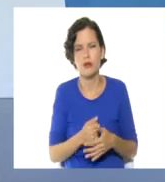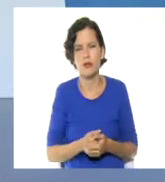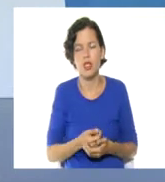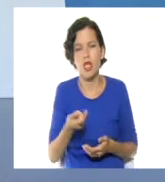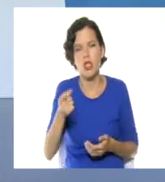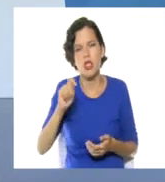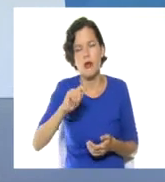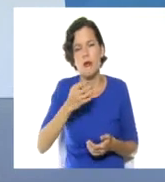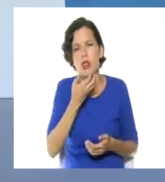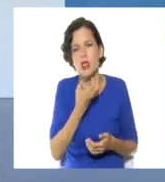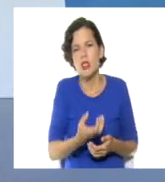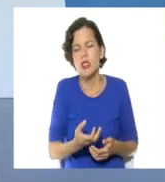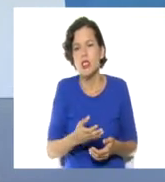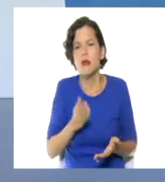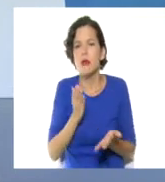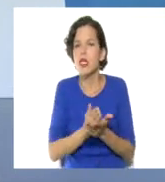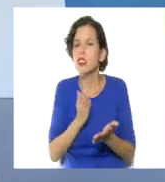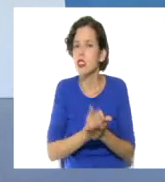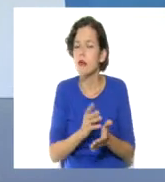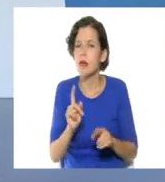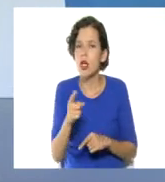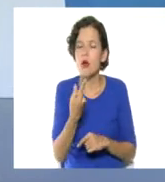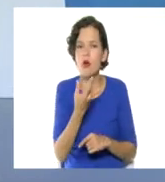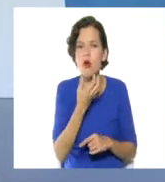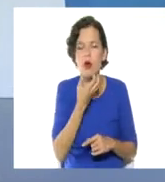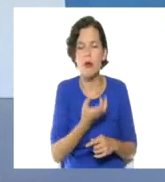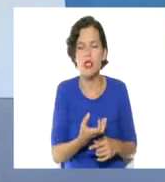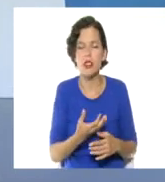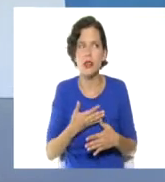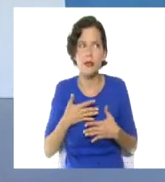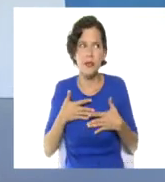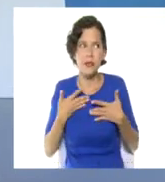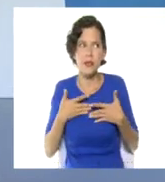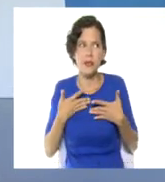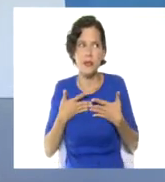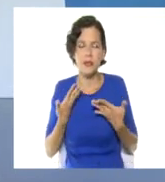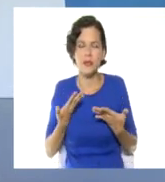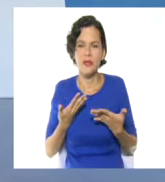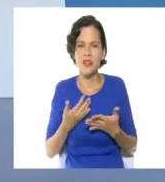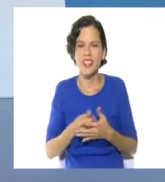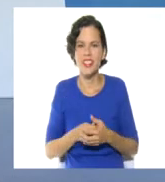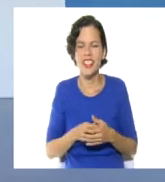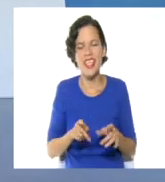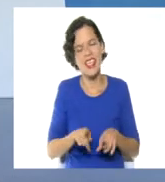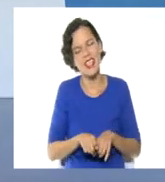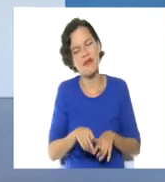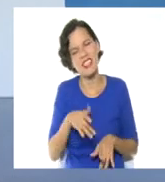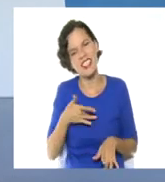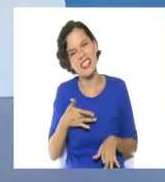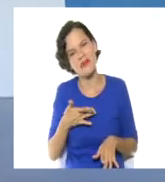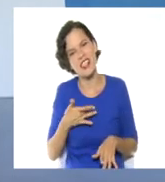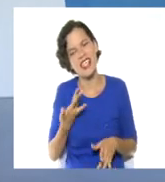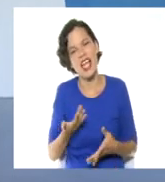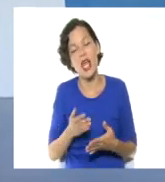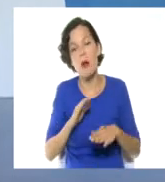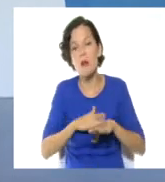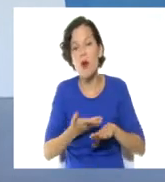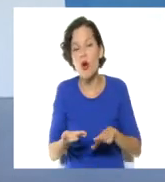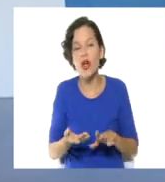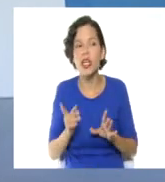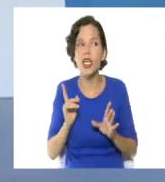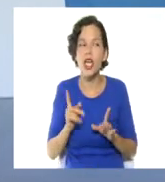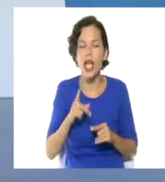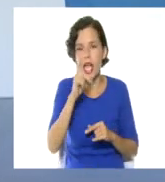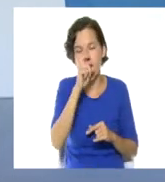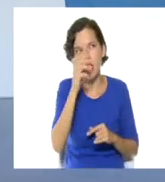Este mes de diciembre siempre es uno de los meses más emotivos, también sentimentales y nostálgicos, porque tal vez